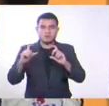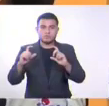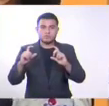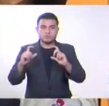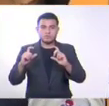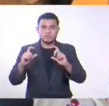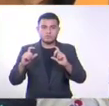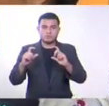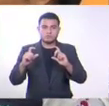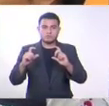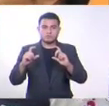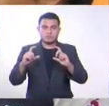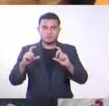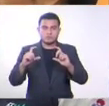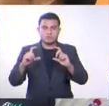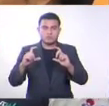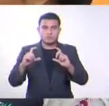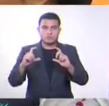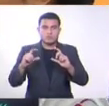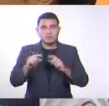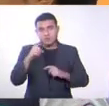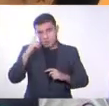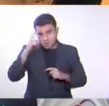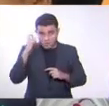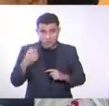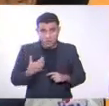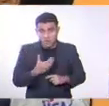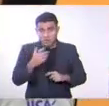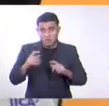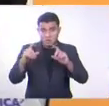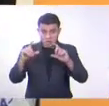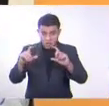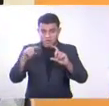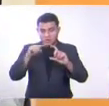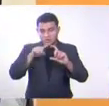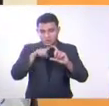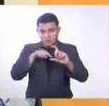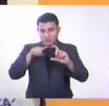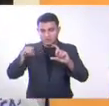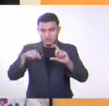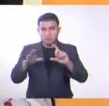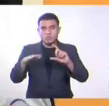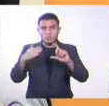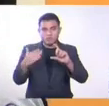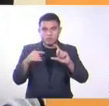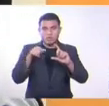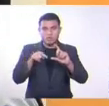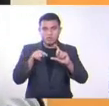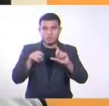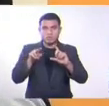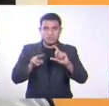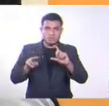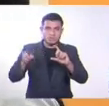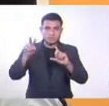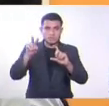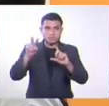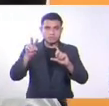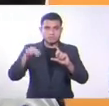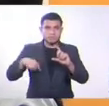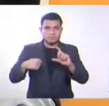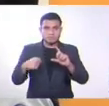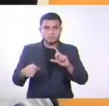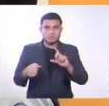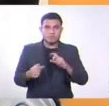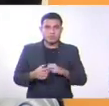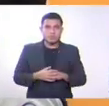1 es menos 1. Acuérdate que todo eso va entre paréntesis porque hay que elevar ese resultado al cuadrado. Exacto. Y